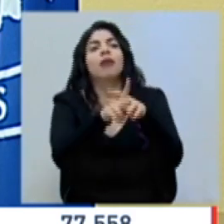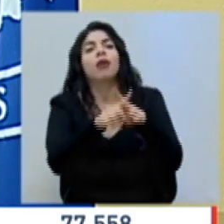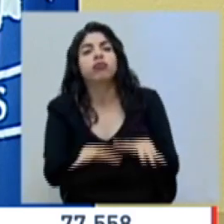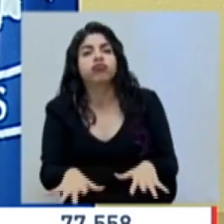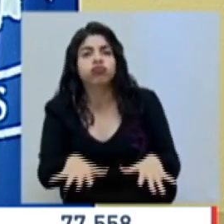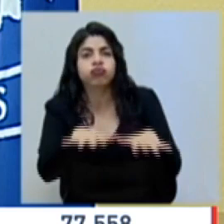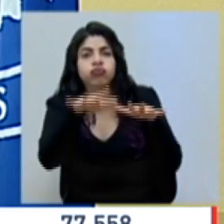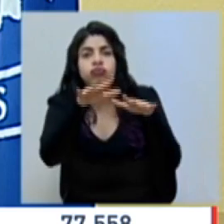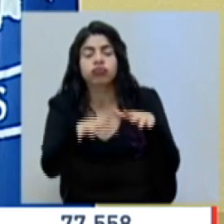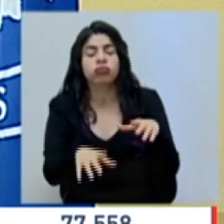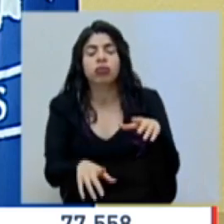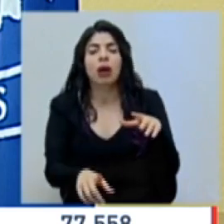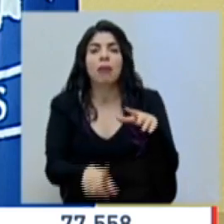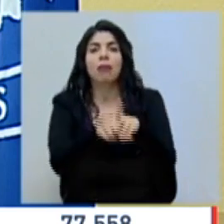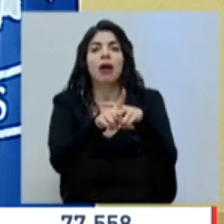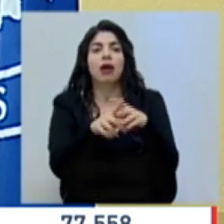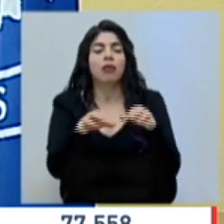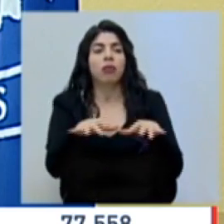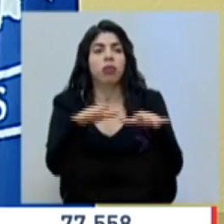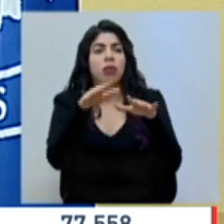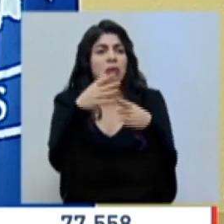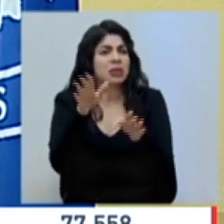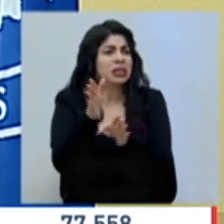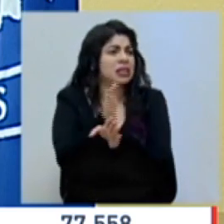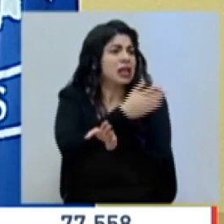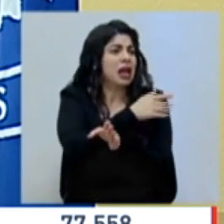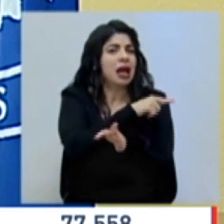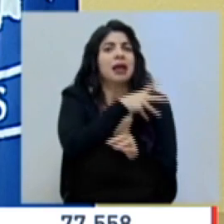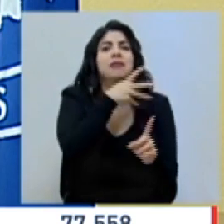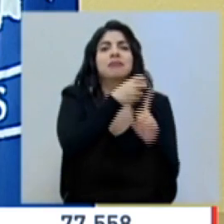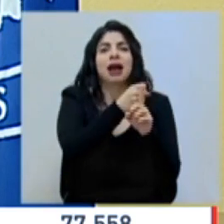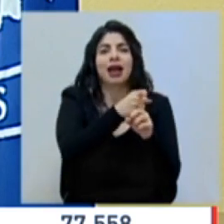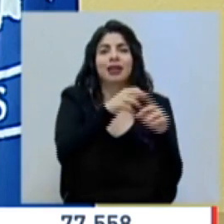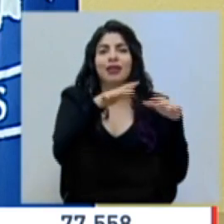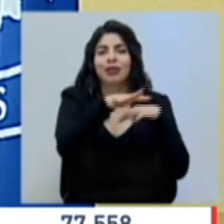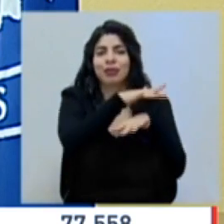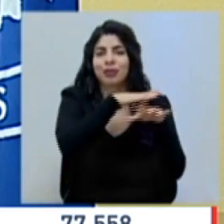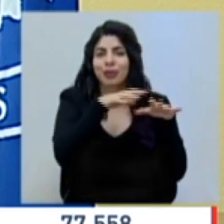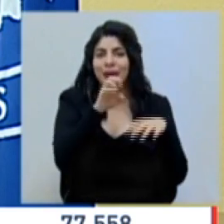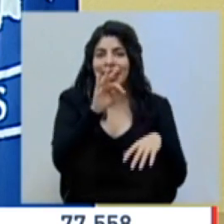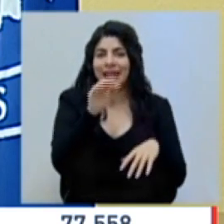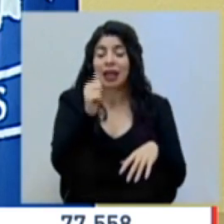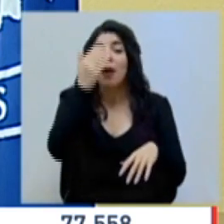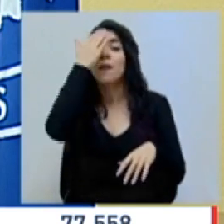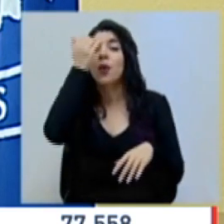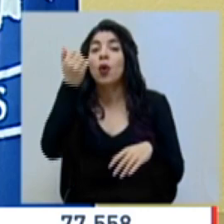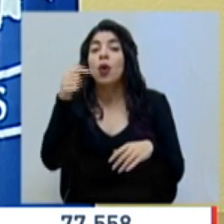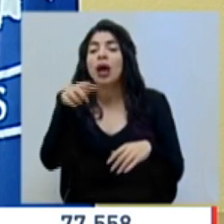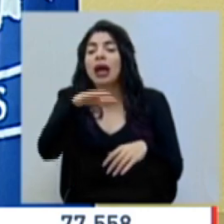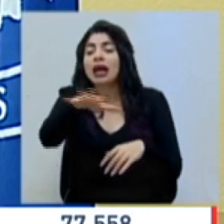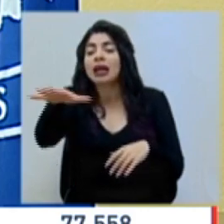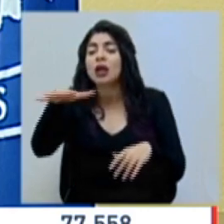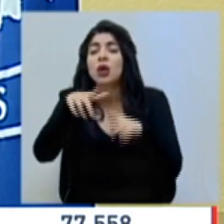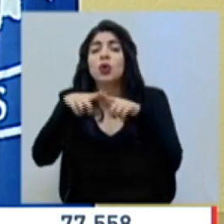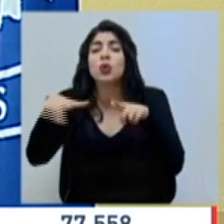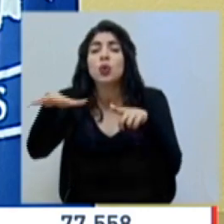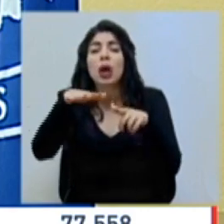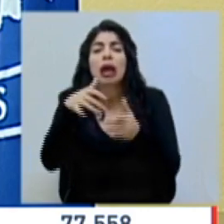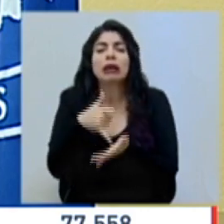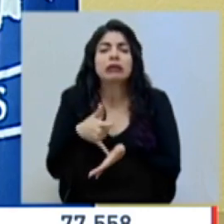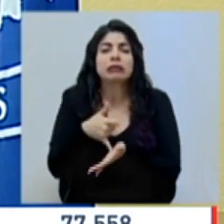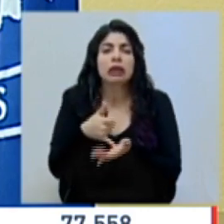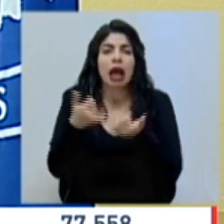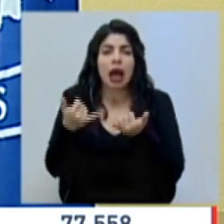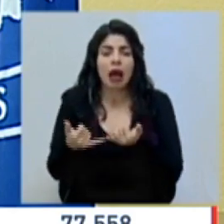inundaciones repentinas posterior al impacto de la tormenta tropical ETA, dado que han quedado muy vulnerables los territorios, y justamente